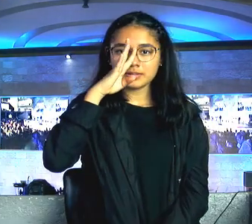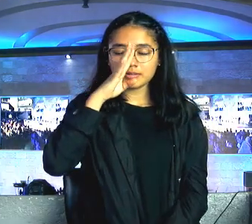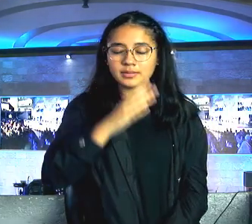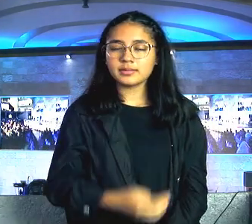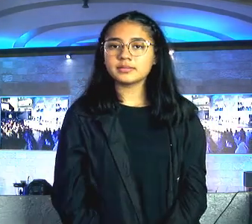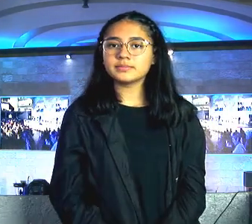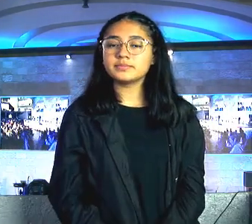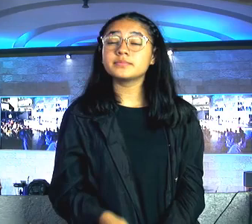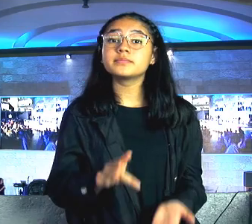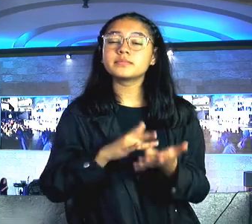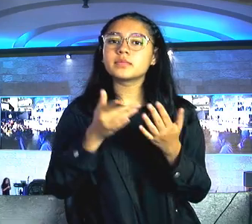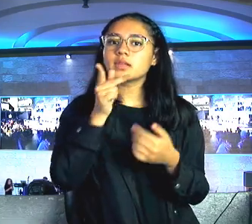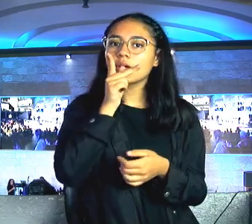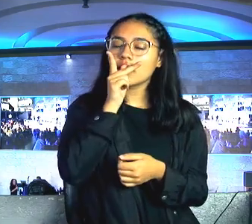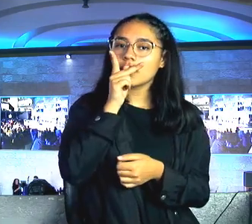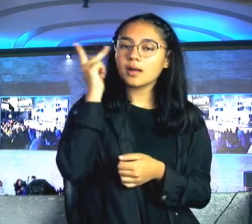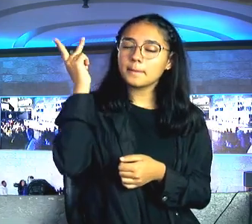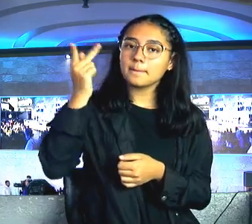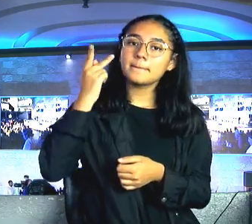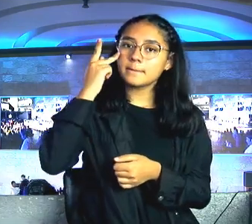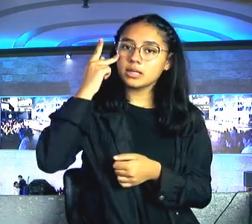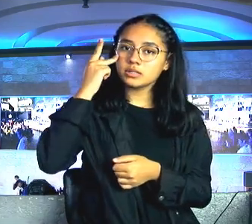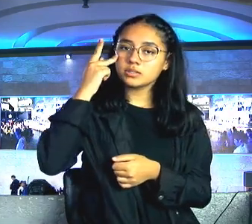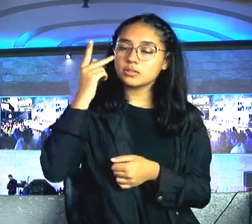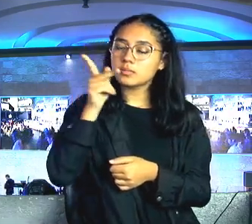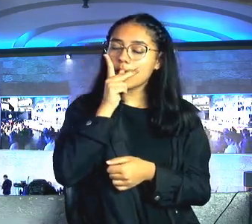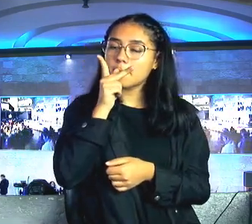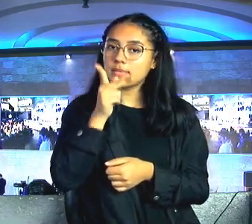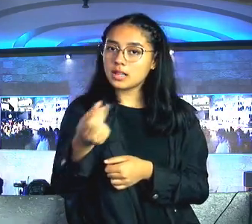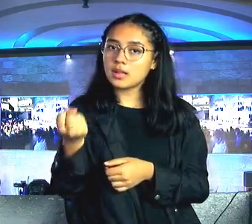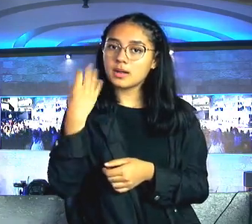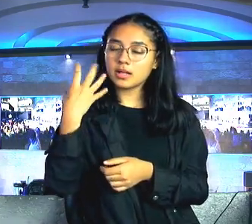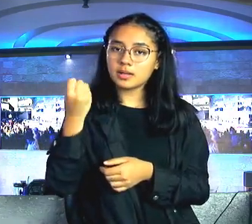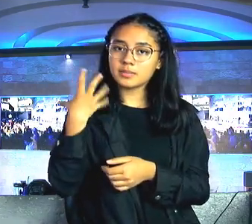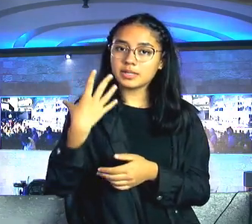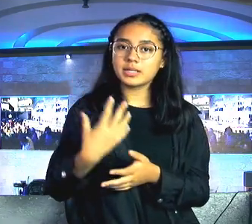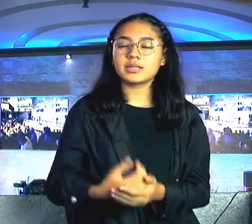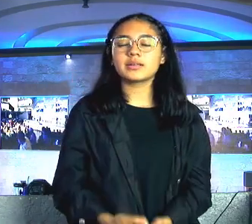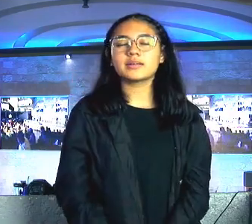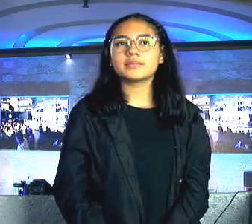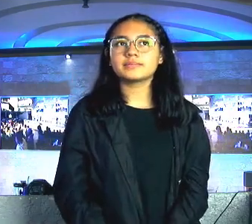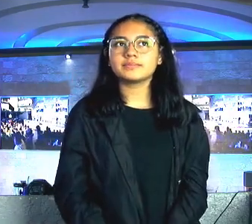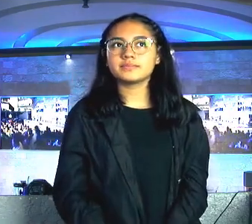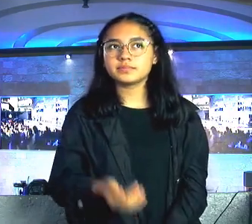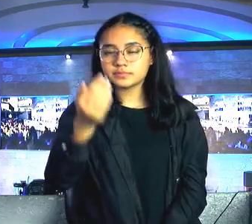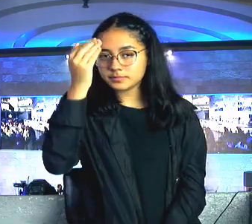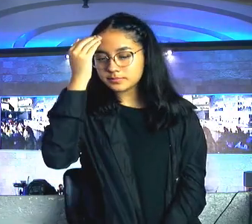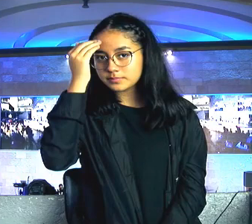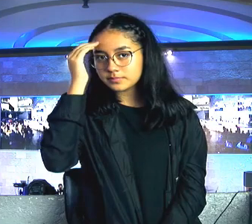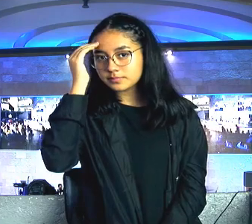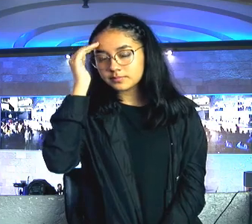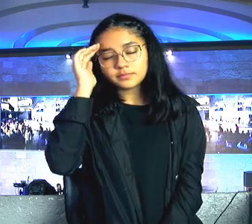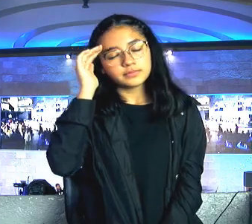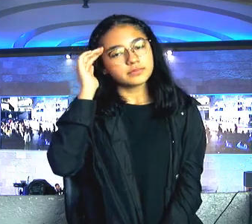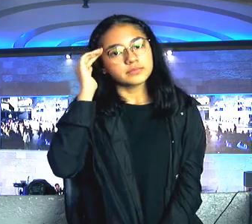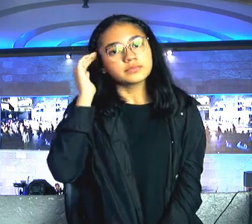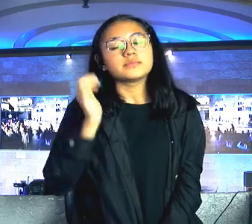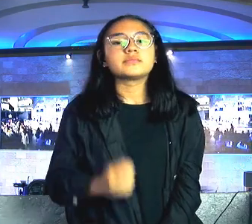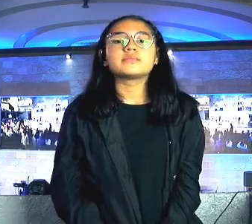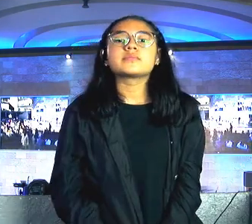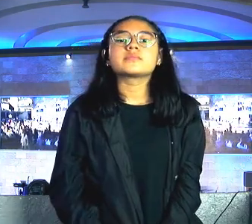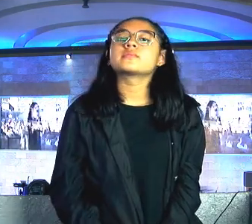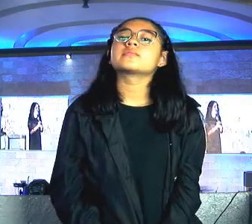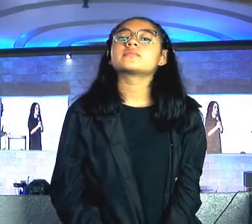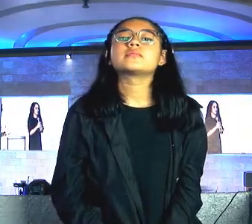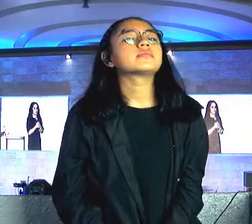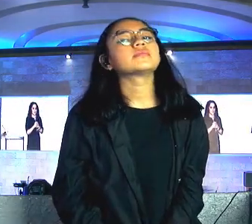Agradecemos al pastor por el mensaje que nos dio hoy, confiados en que esta semilla dará fruto y no es echada en saco roto. Recuerden, hermanos, que